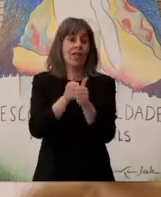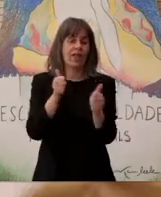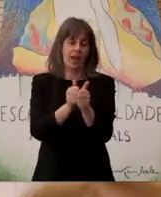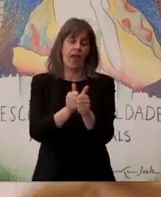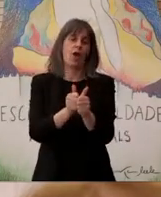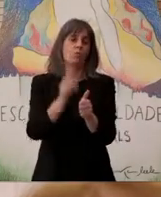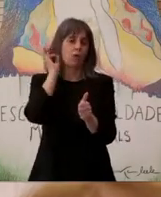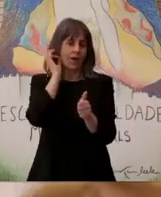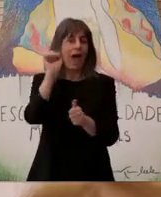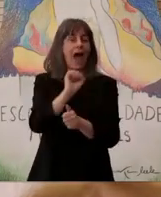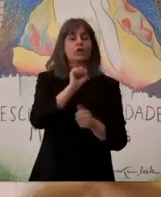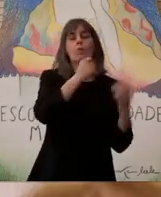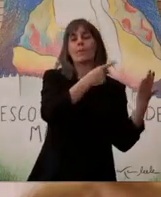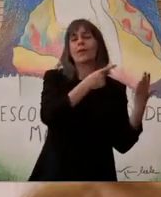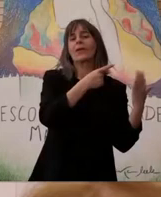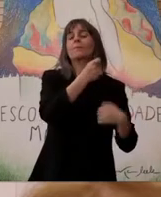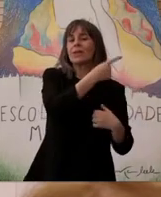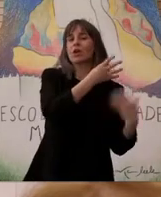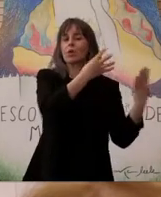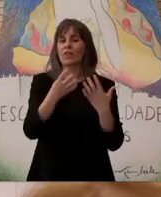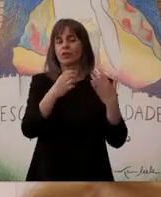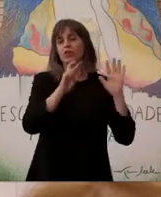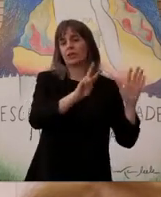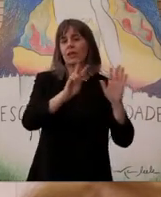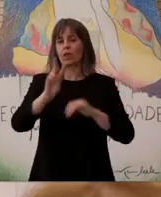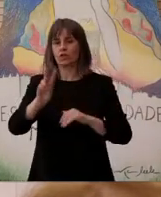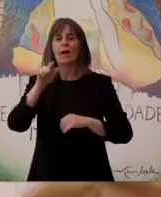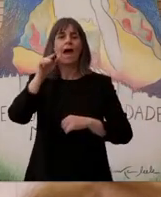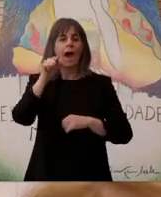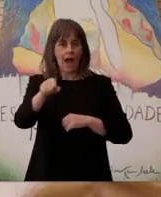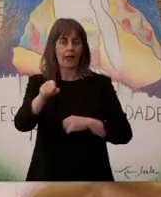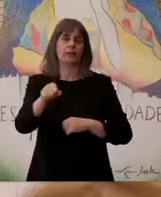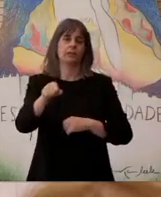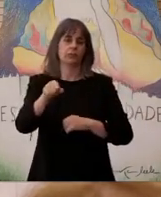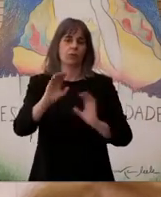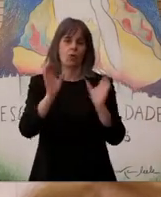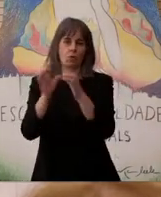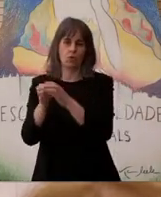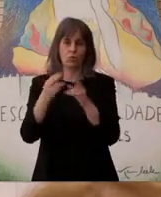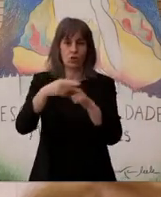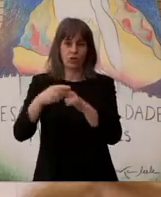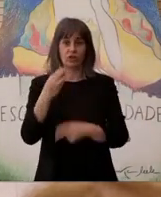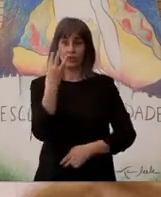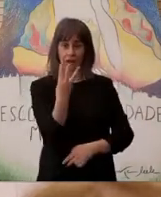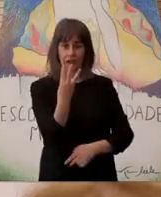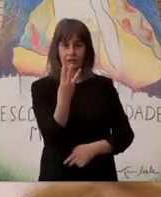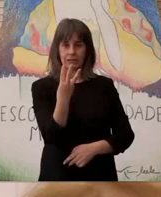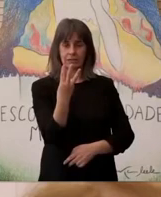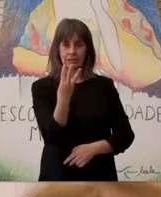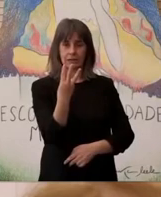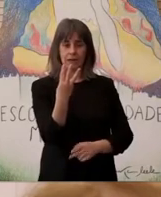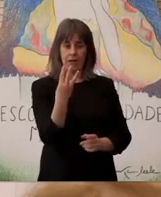opusemos de acuerdo o tres grupos políticos porque la reunión se íbamos tres mujeres tres mujeres